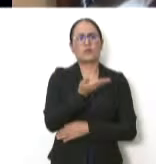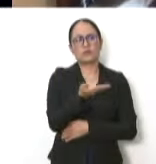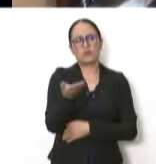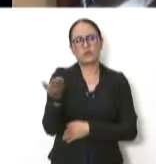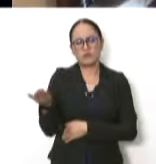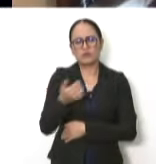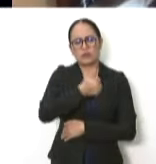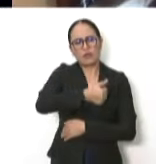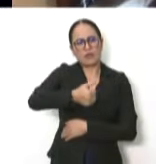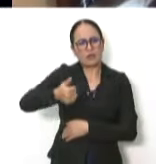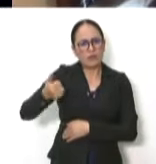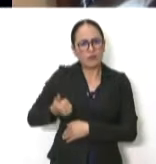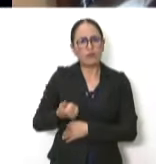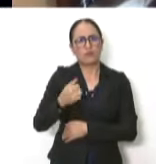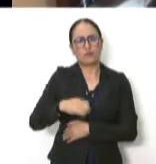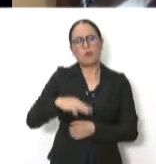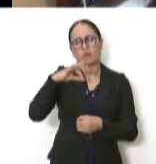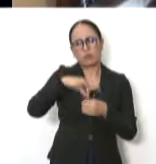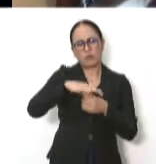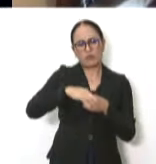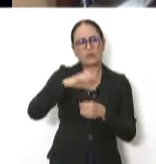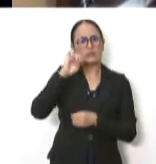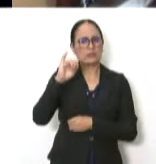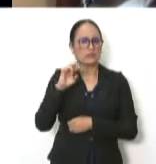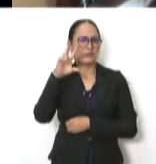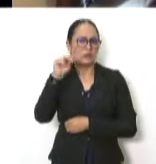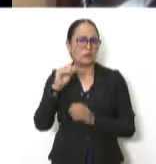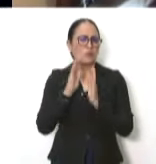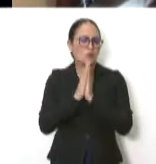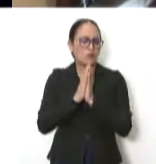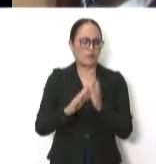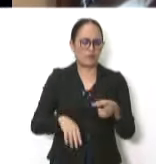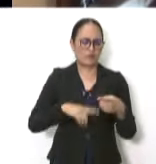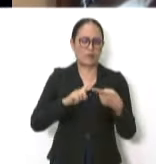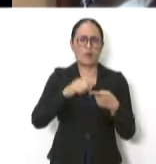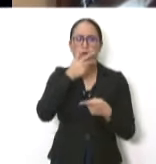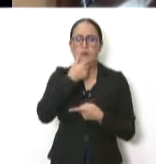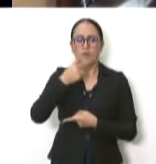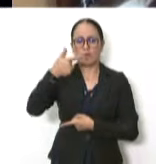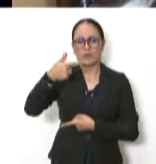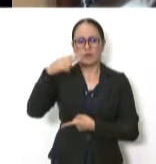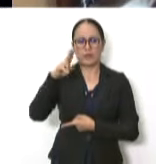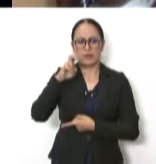tan amables de expresar el sentido de su voto. Comisionado Guerra.